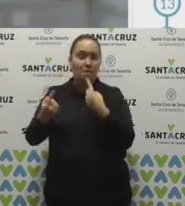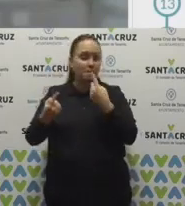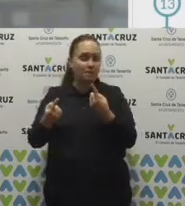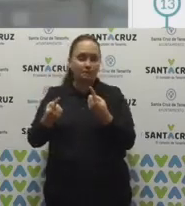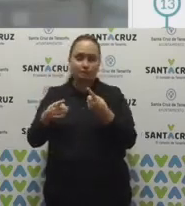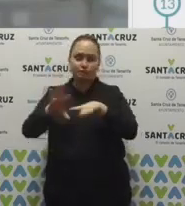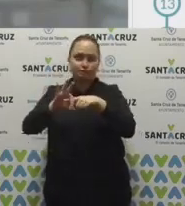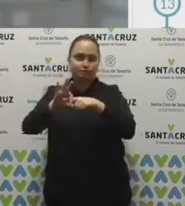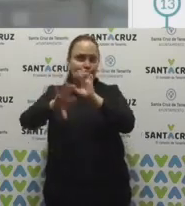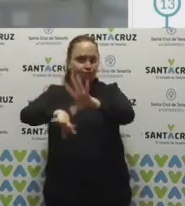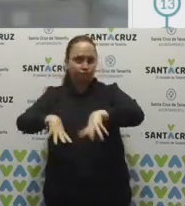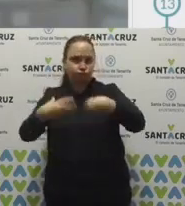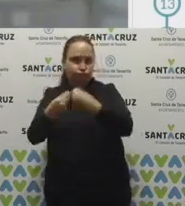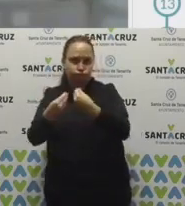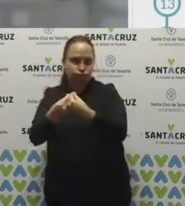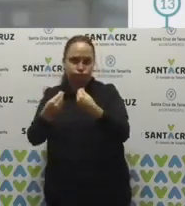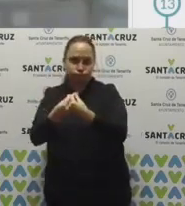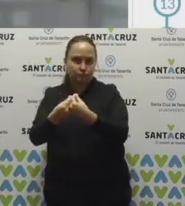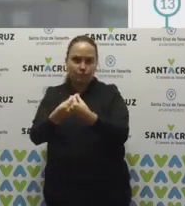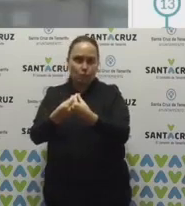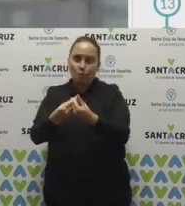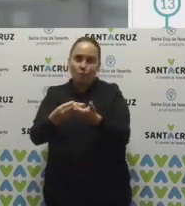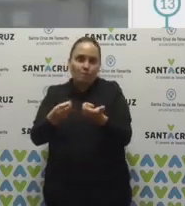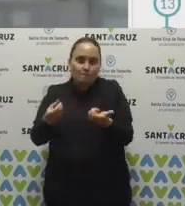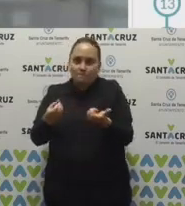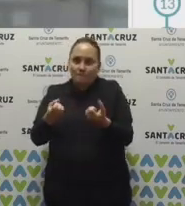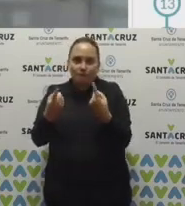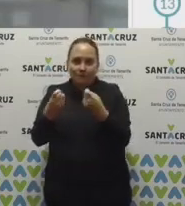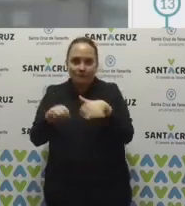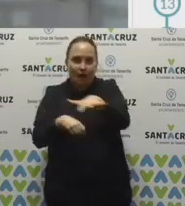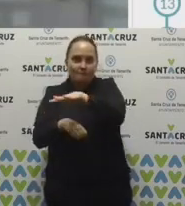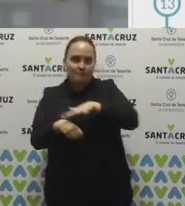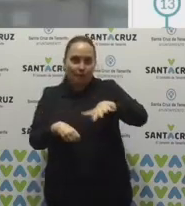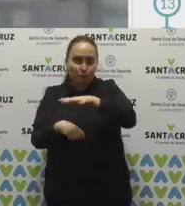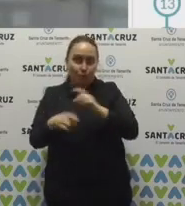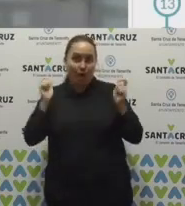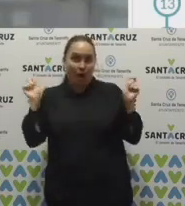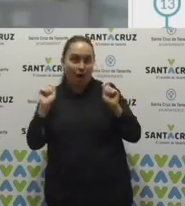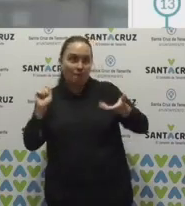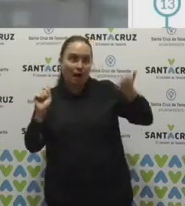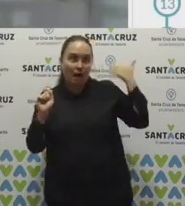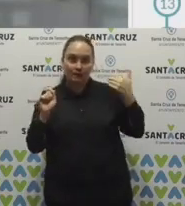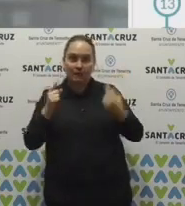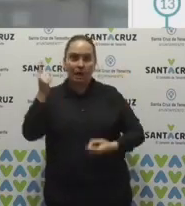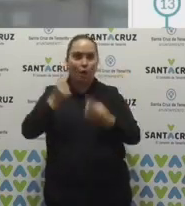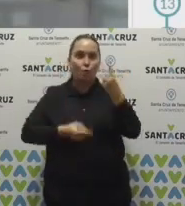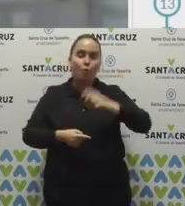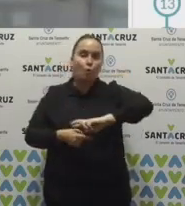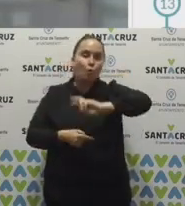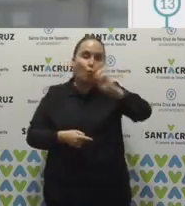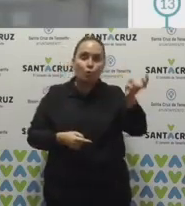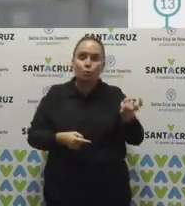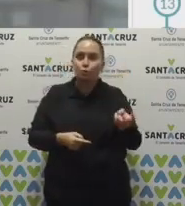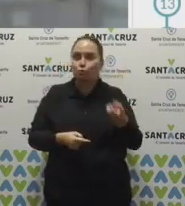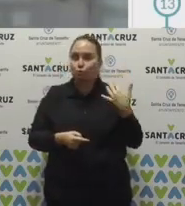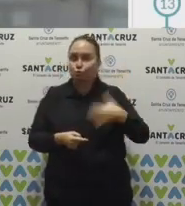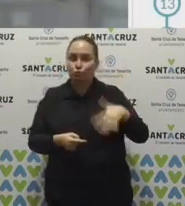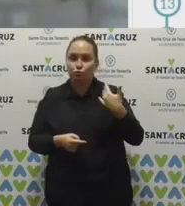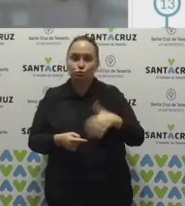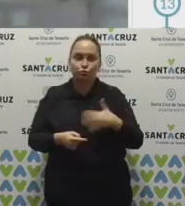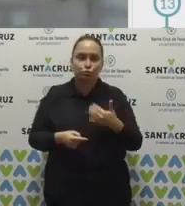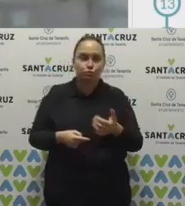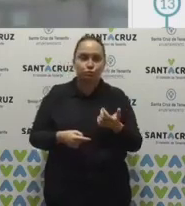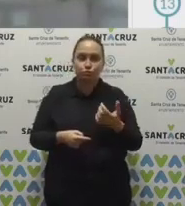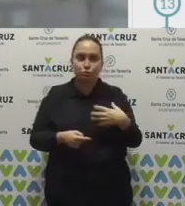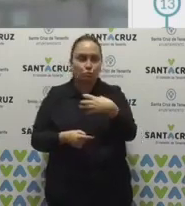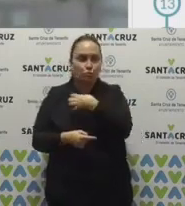antes del estado de alarma mientras que otros apenas cuentan con diez alumnos en todo el centro educativo